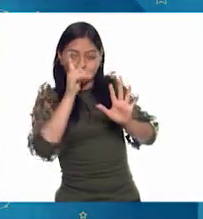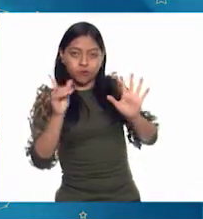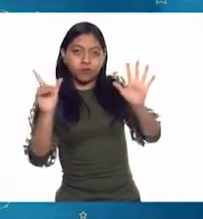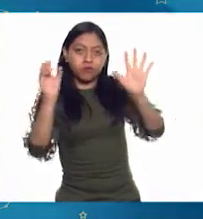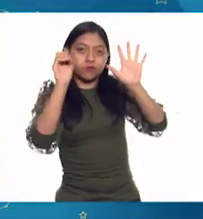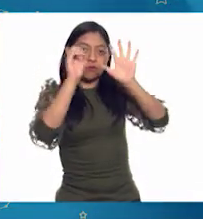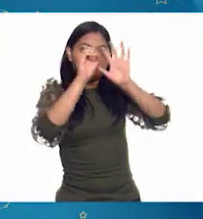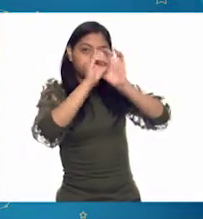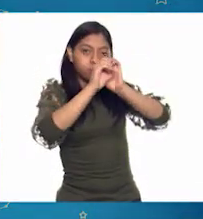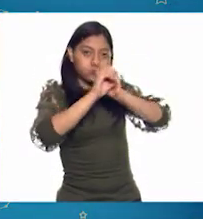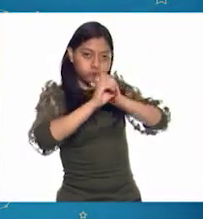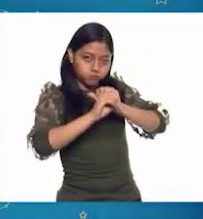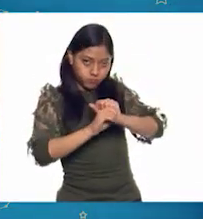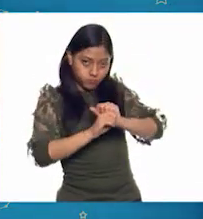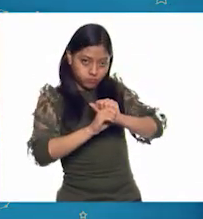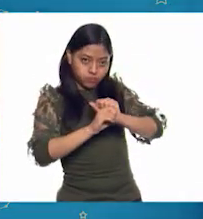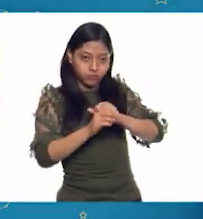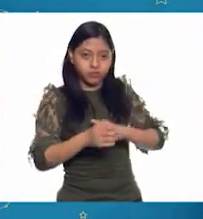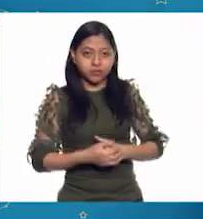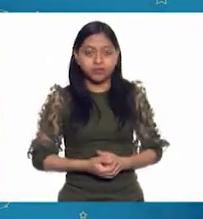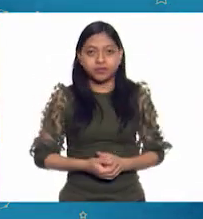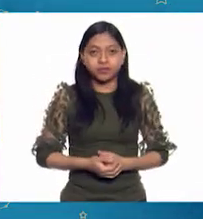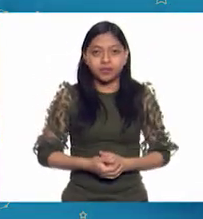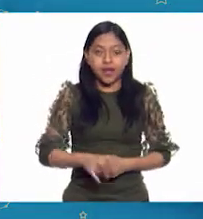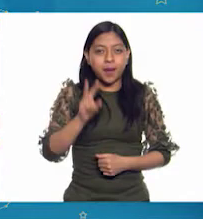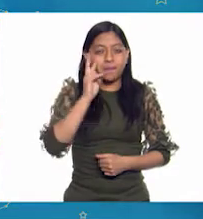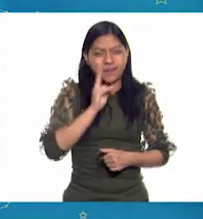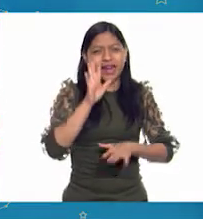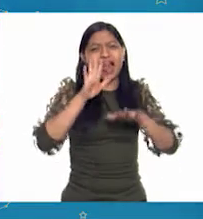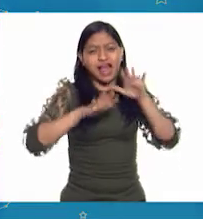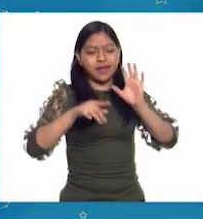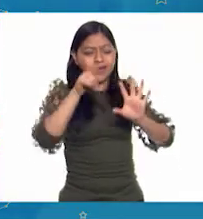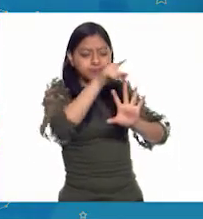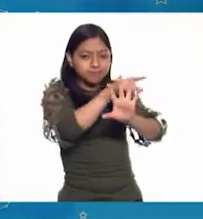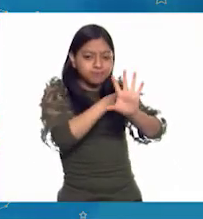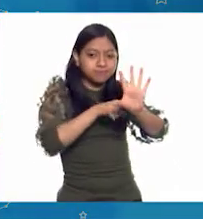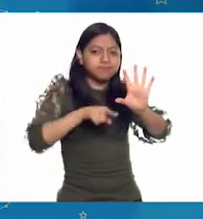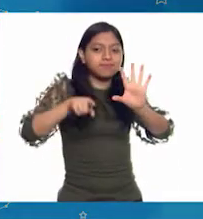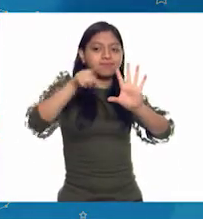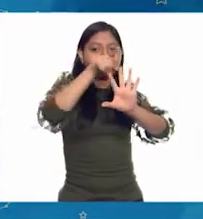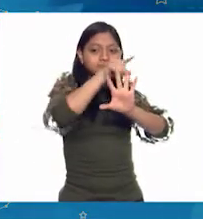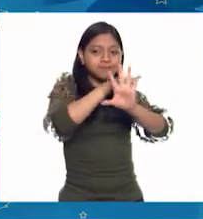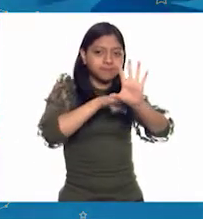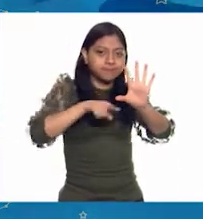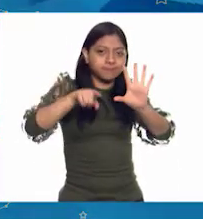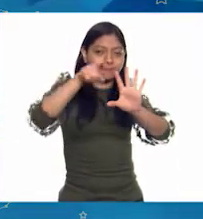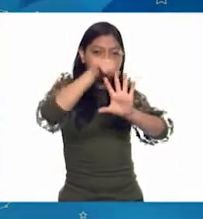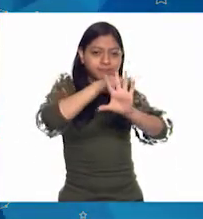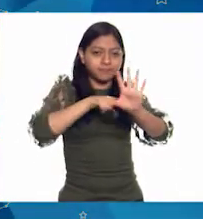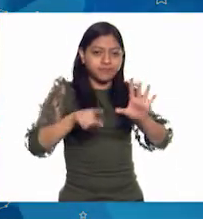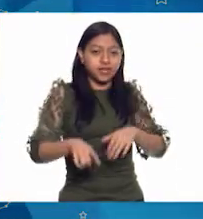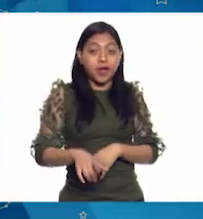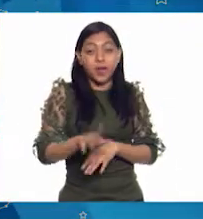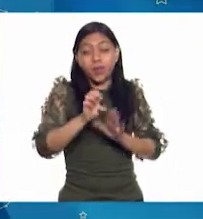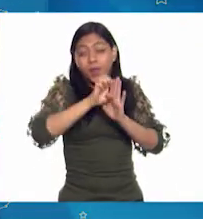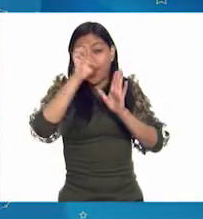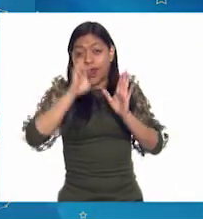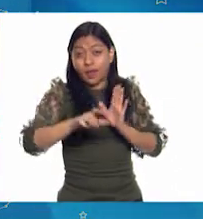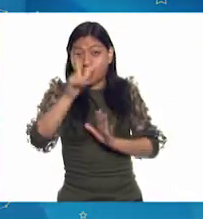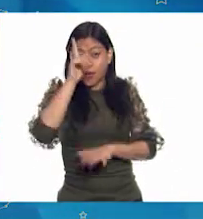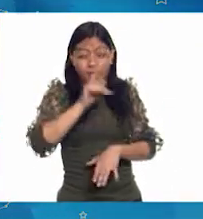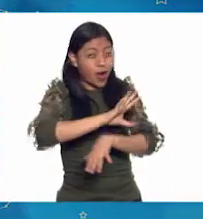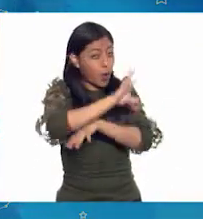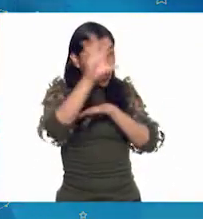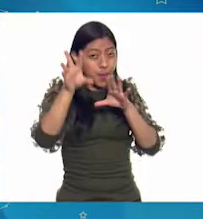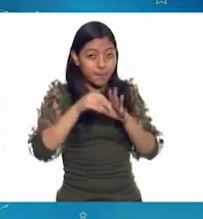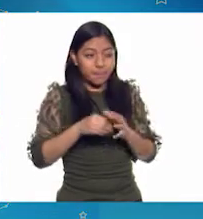eclipse se puede ver una capa que es la corona solar, que está en la atmósfera, y solamente cuando la Luna tapa por completo el disco,